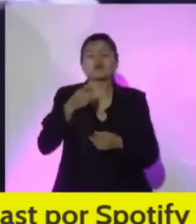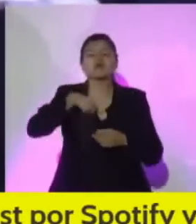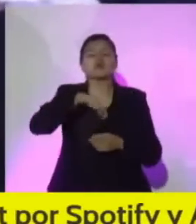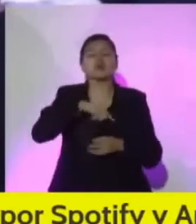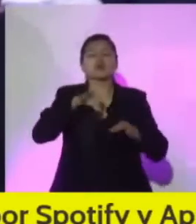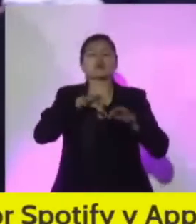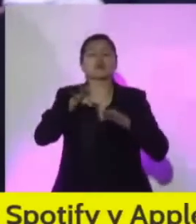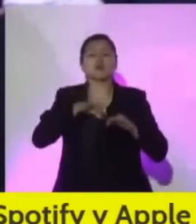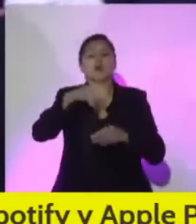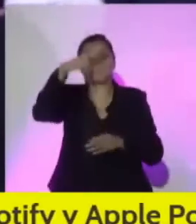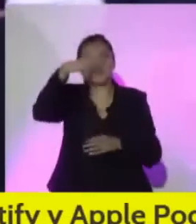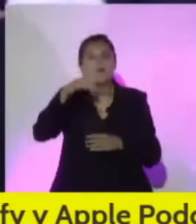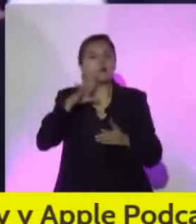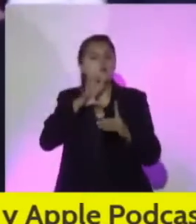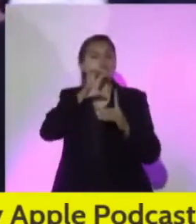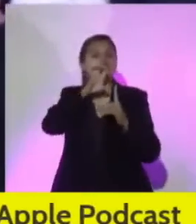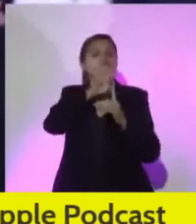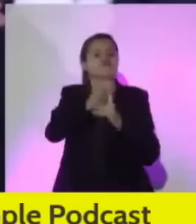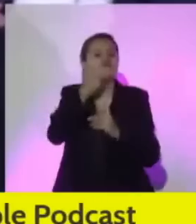mucho mejor México